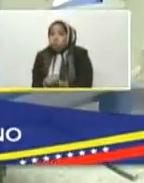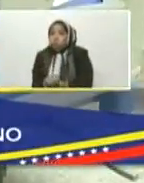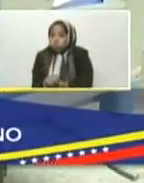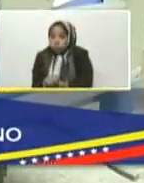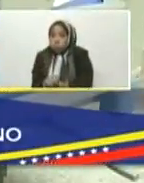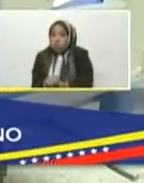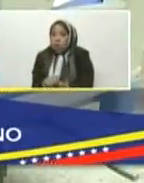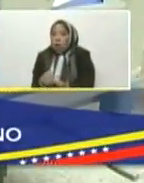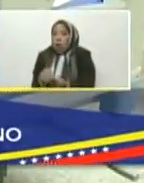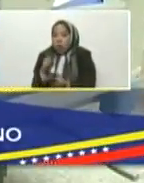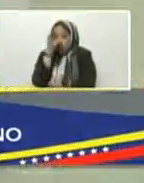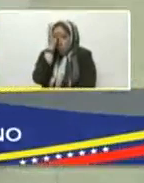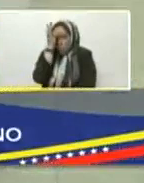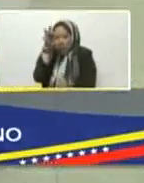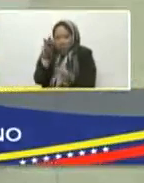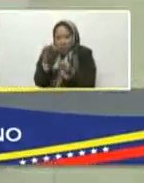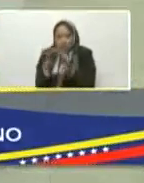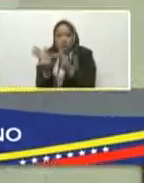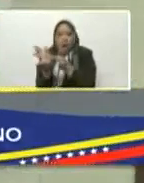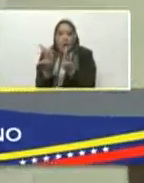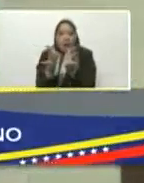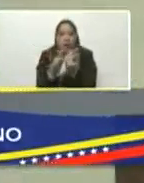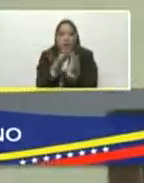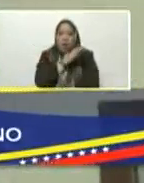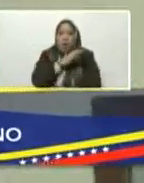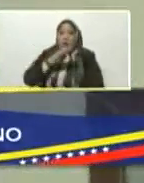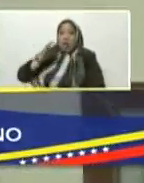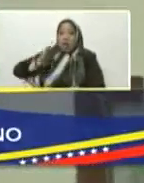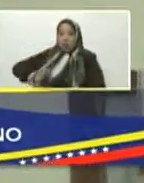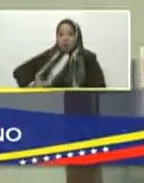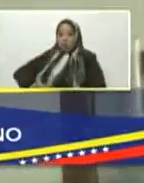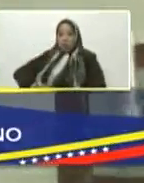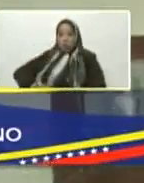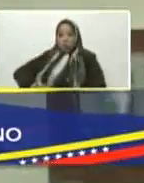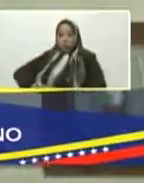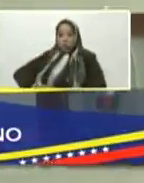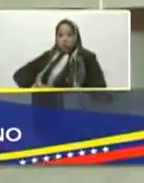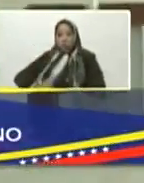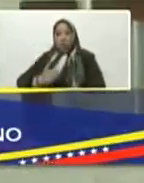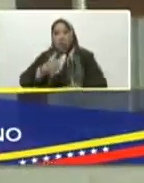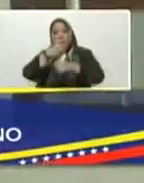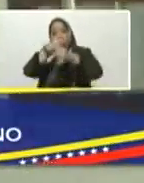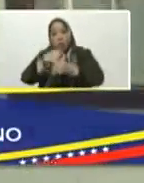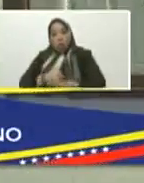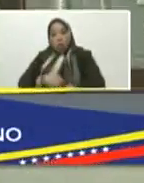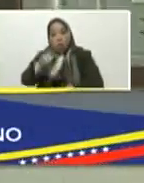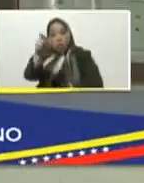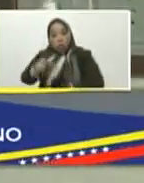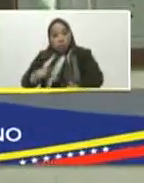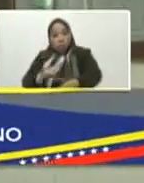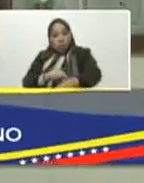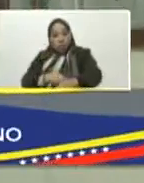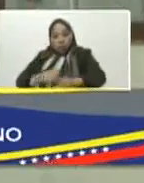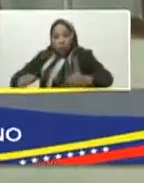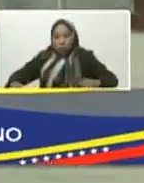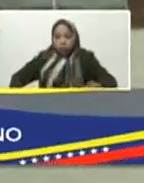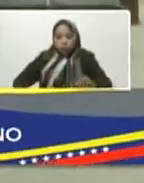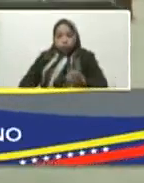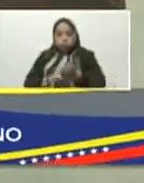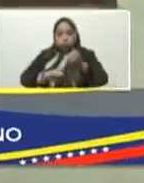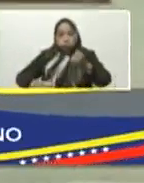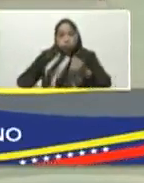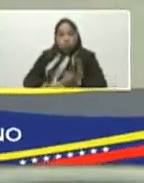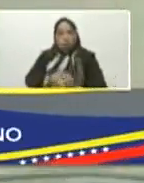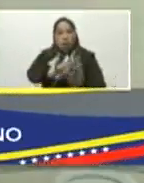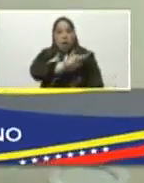Cristo nuestro Señor Redentor y en el médico, que son las personas que te dan la fuerza para vivir. Y entonces, bueno,